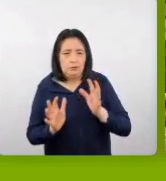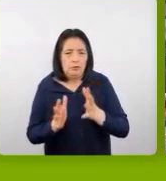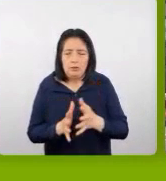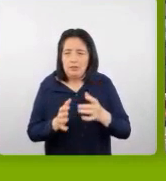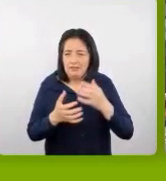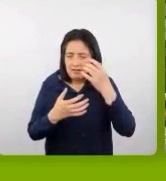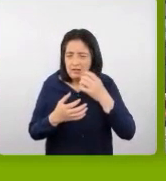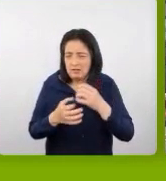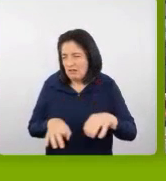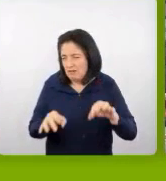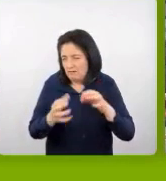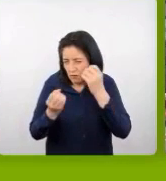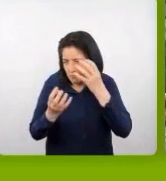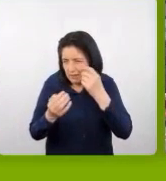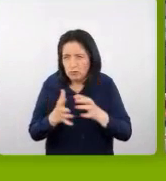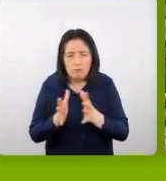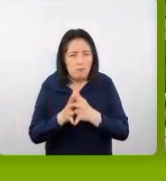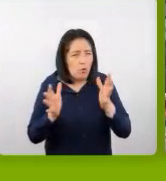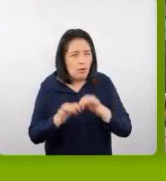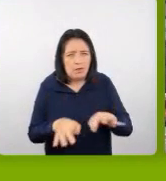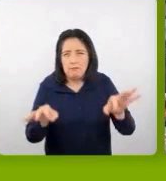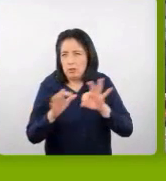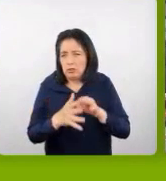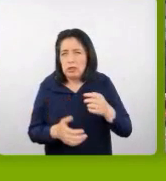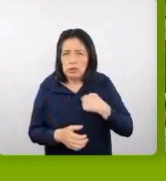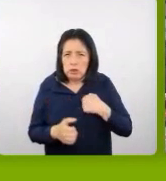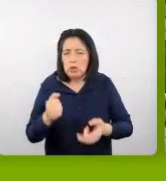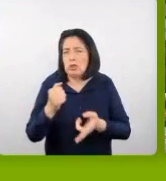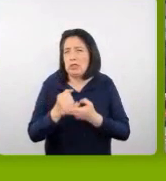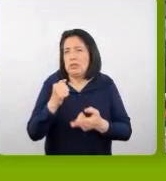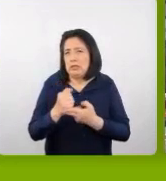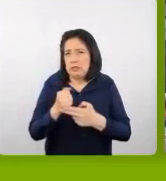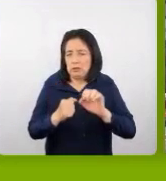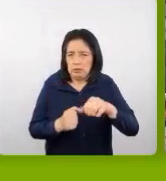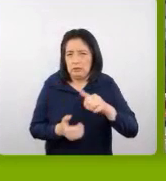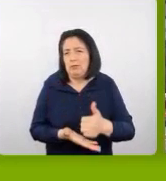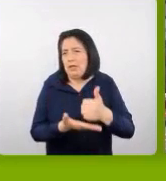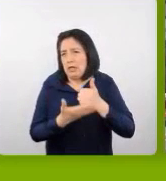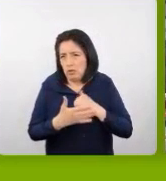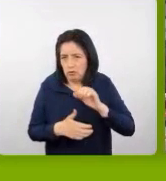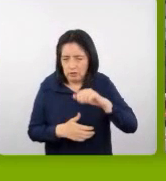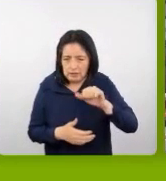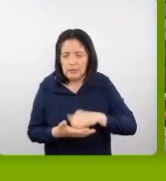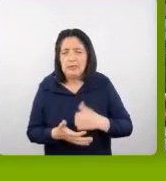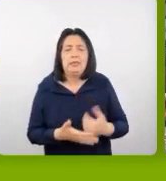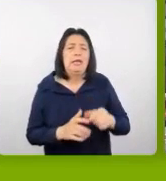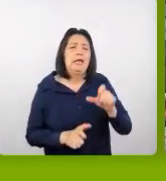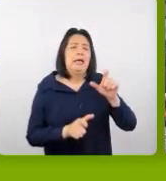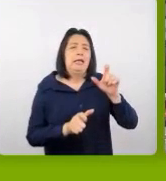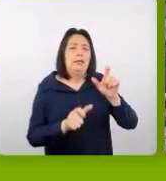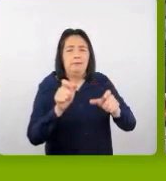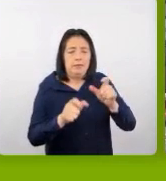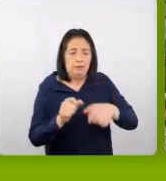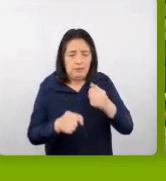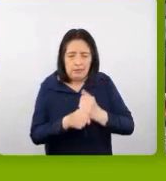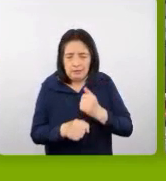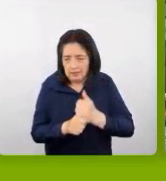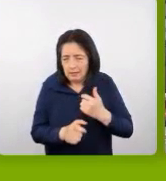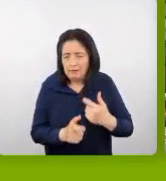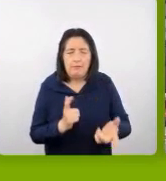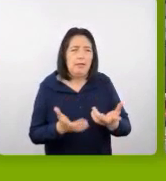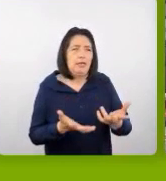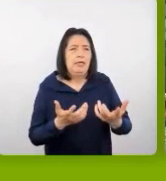muy valiosa que estoy segura que va a ayudar a los turoperadores y también al turismo nacional a continuar creciendo